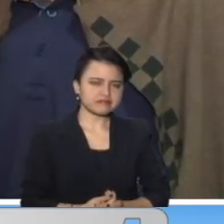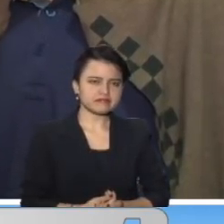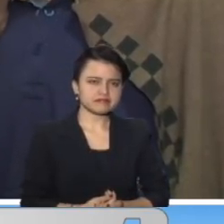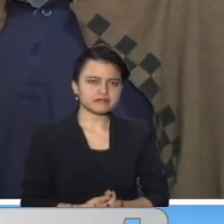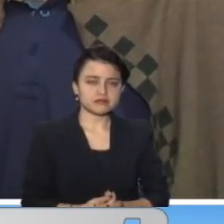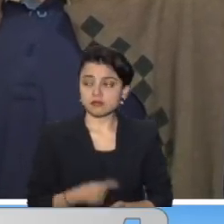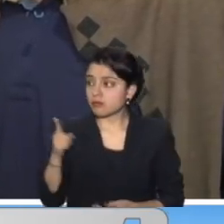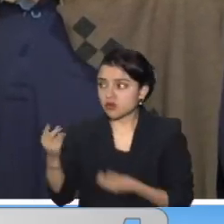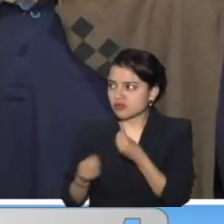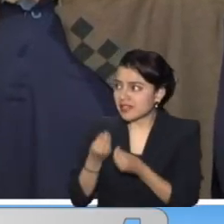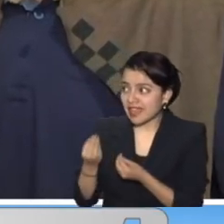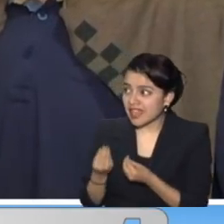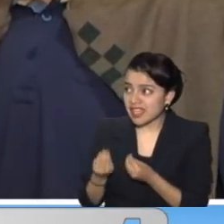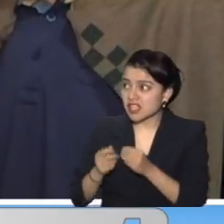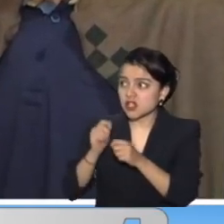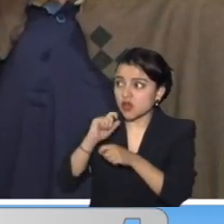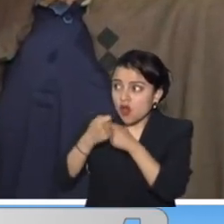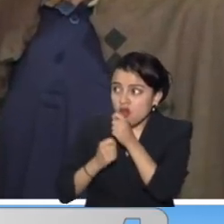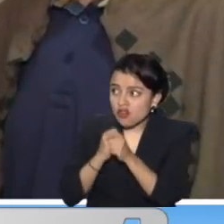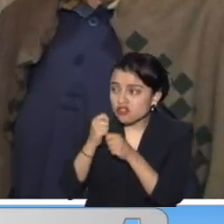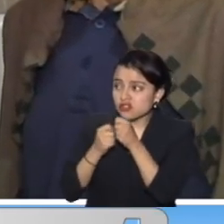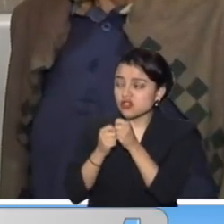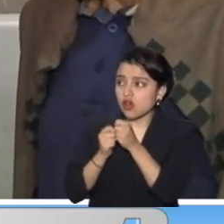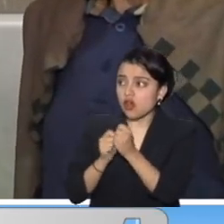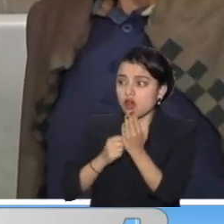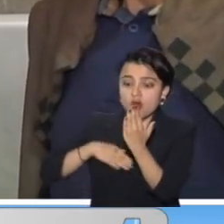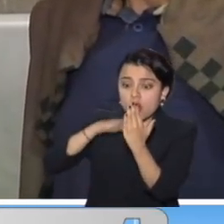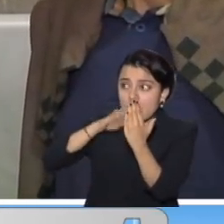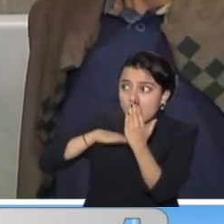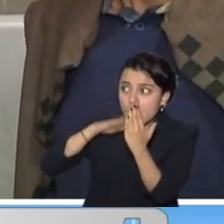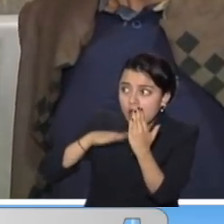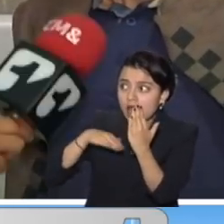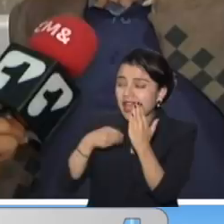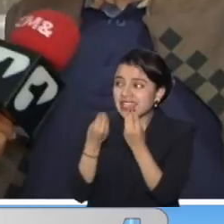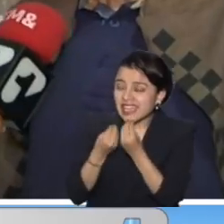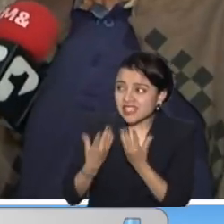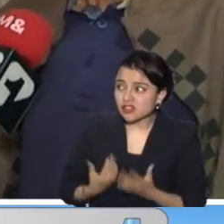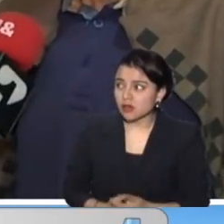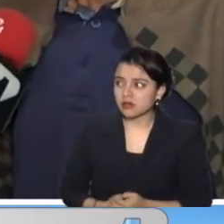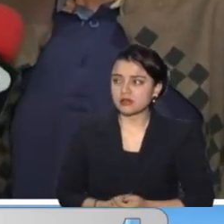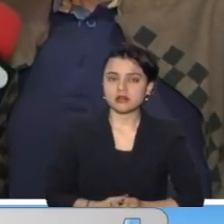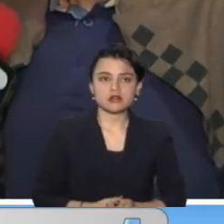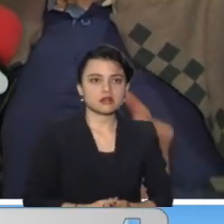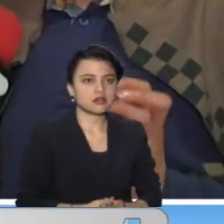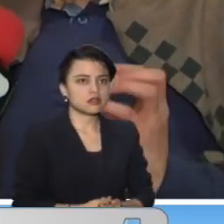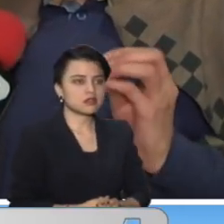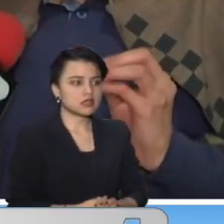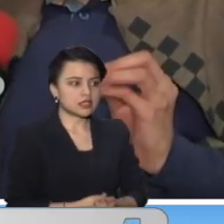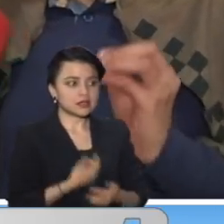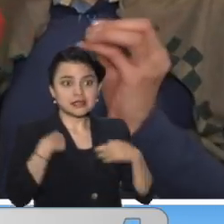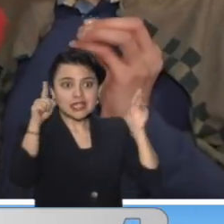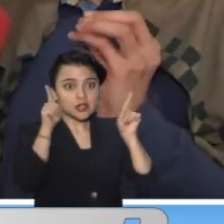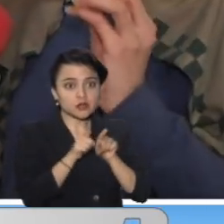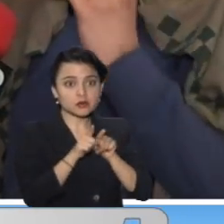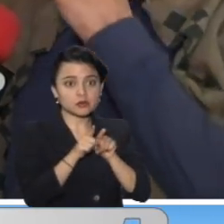¿Y qué hizo? ¿Una novena? ¿Una oración? ¿Cómo fue ese milagro? Así como en pocas palabras. En pocas palabras se los cuento.